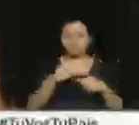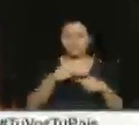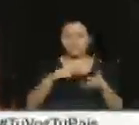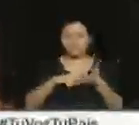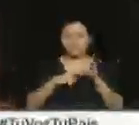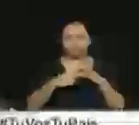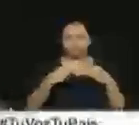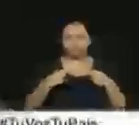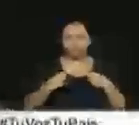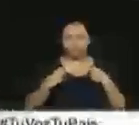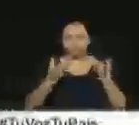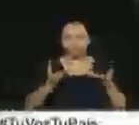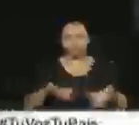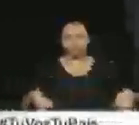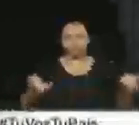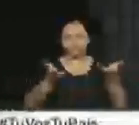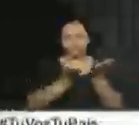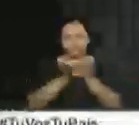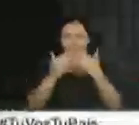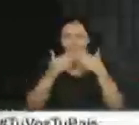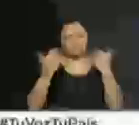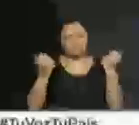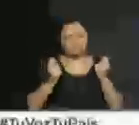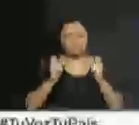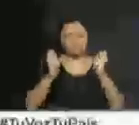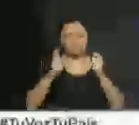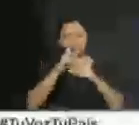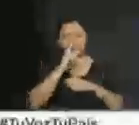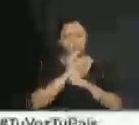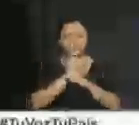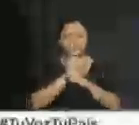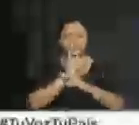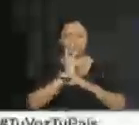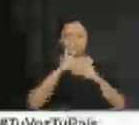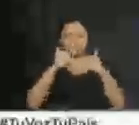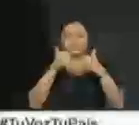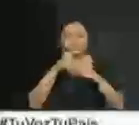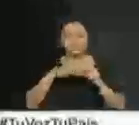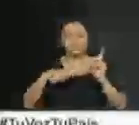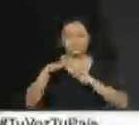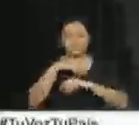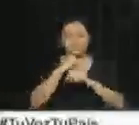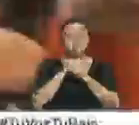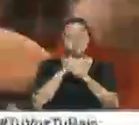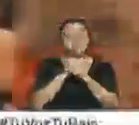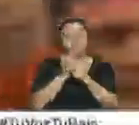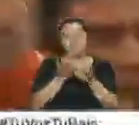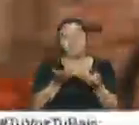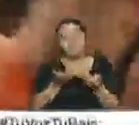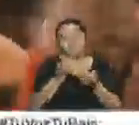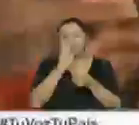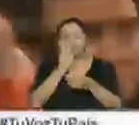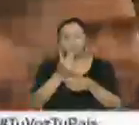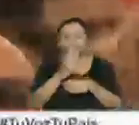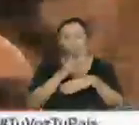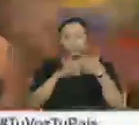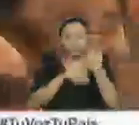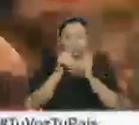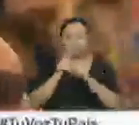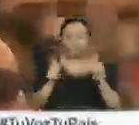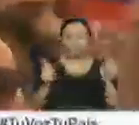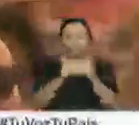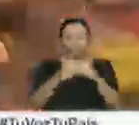es darle a mi patria mejores servicios, darle a mis funcionarios públicos un mejor ambiente de trabajo. Dale a mis